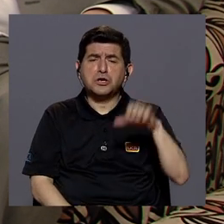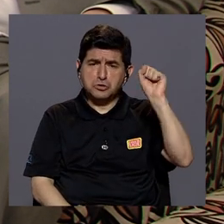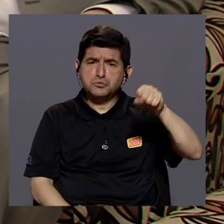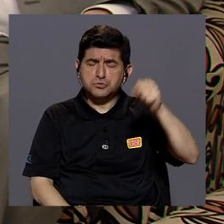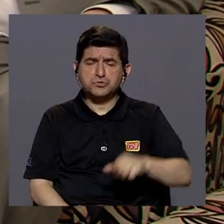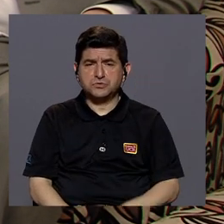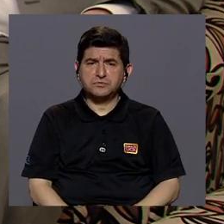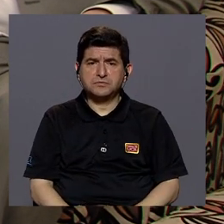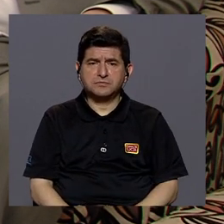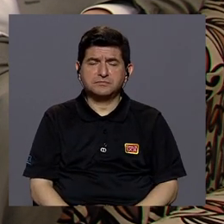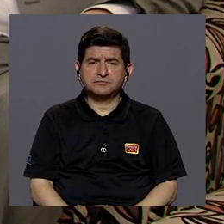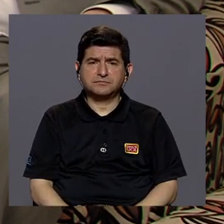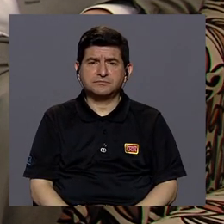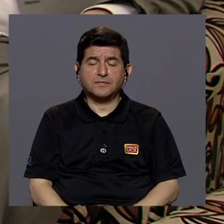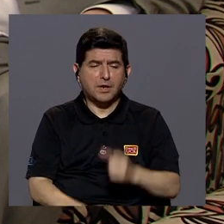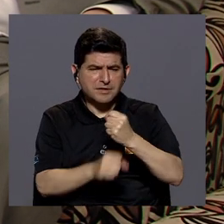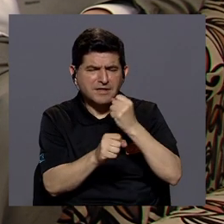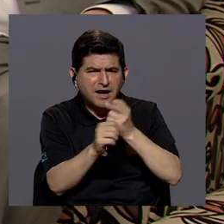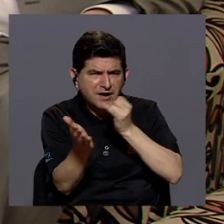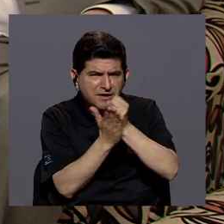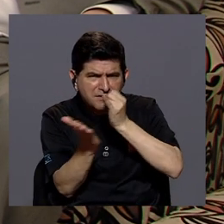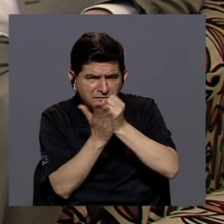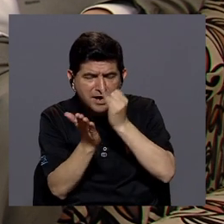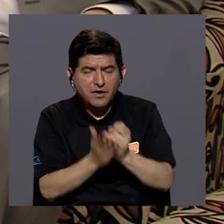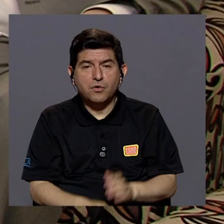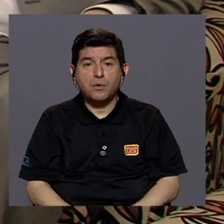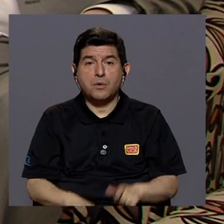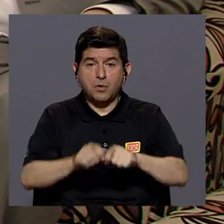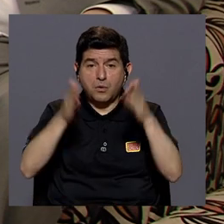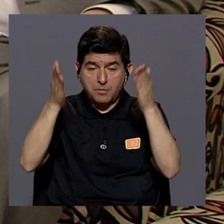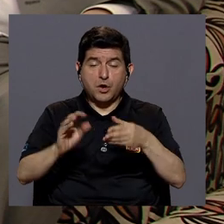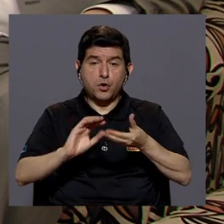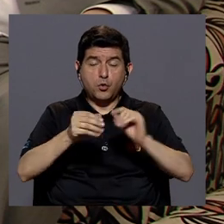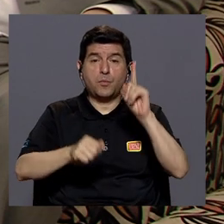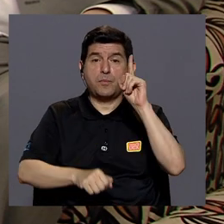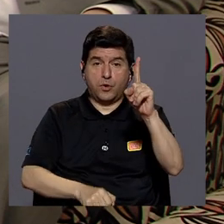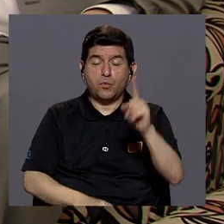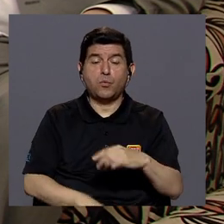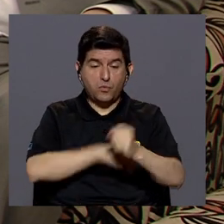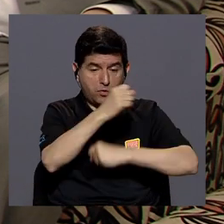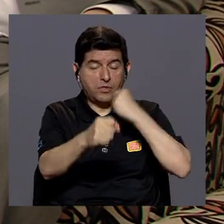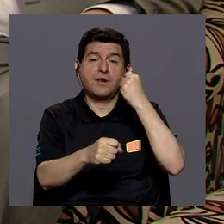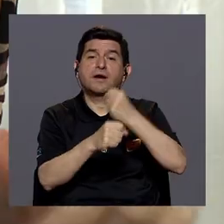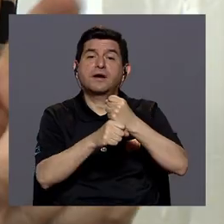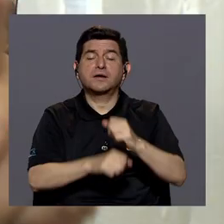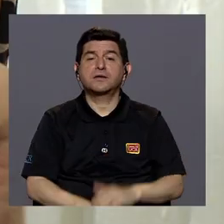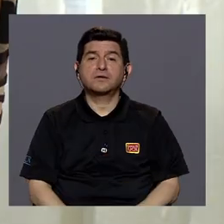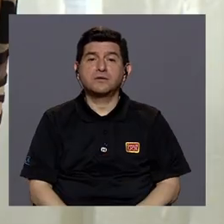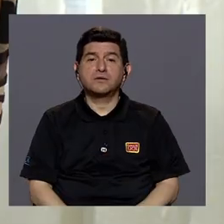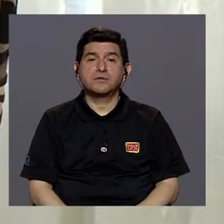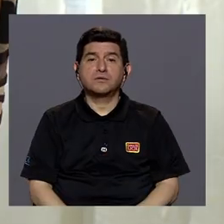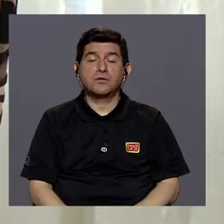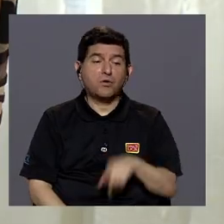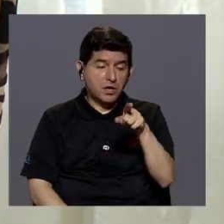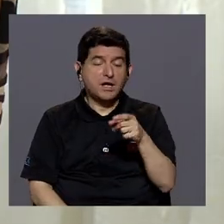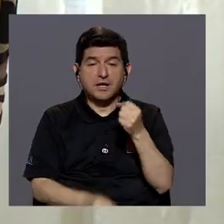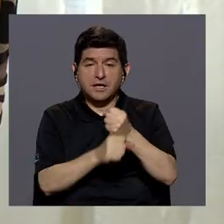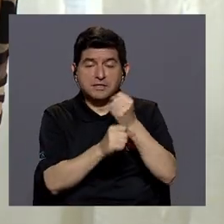lo nombraron el trabajo de investigación que hace. Periodista número uno del año. Y la pasaron a la